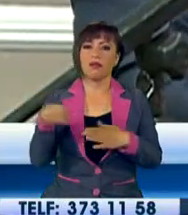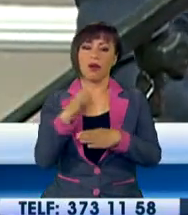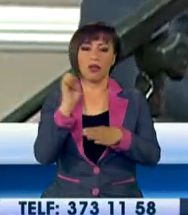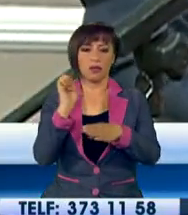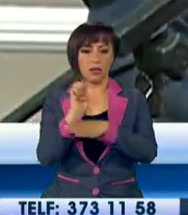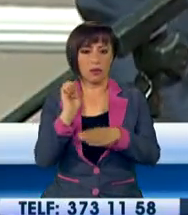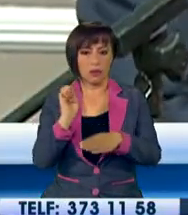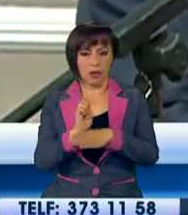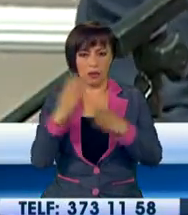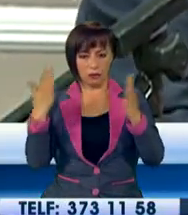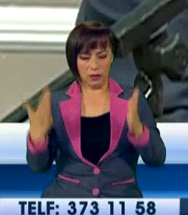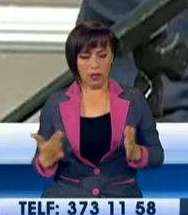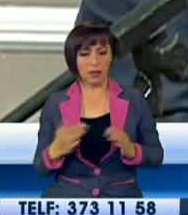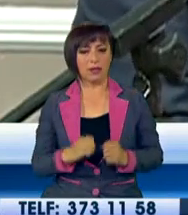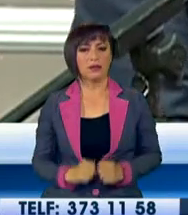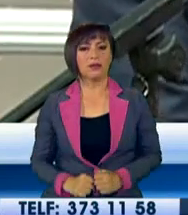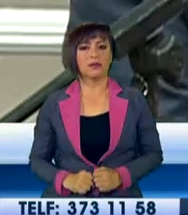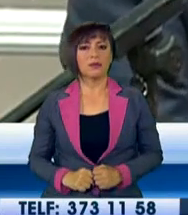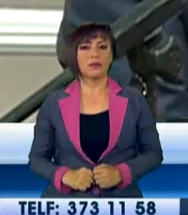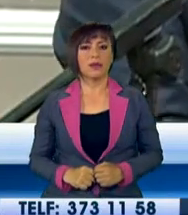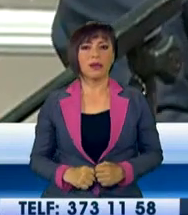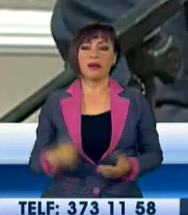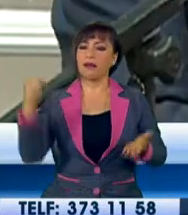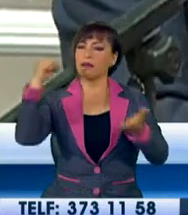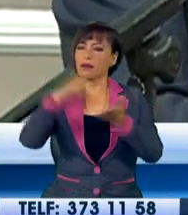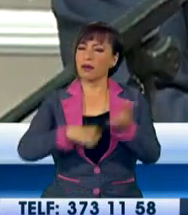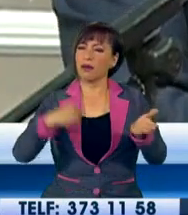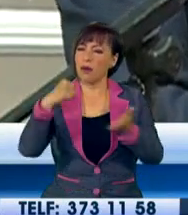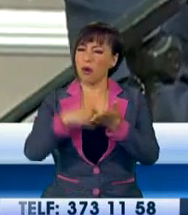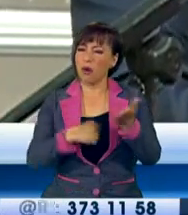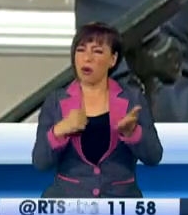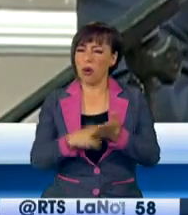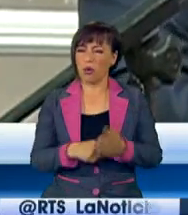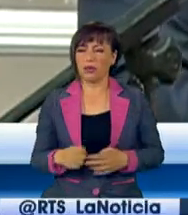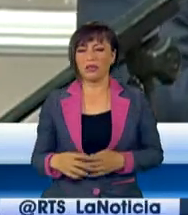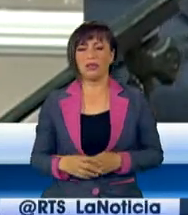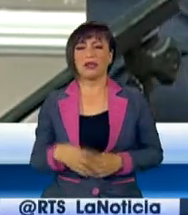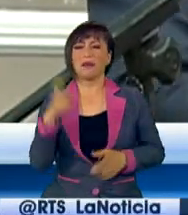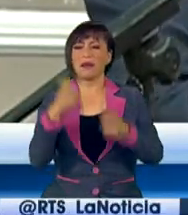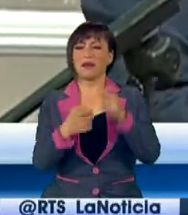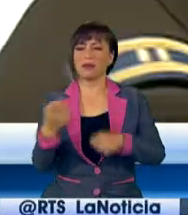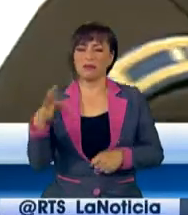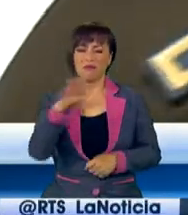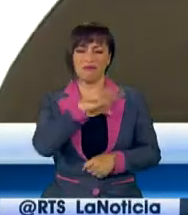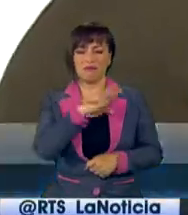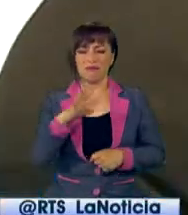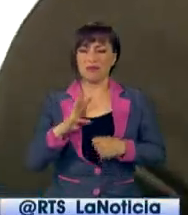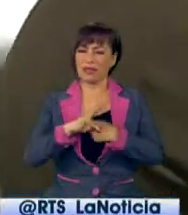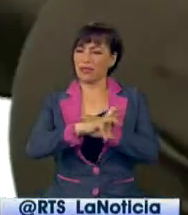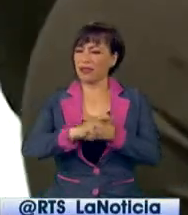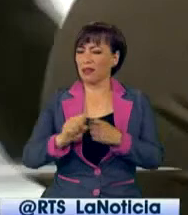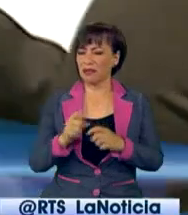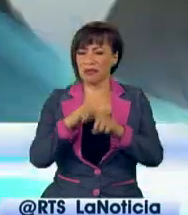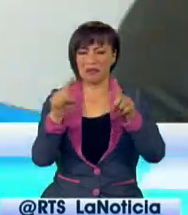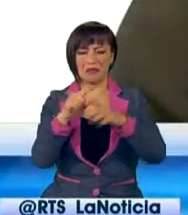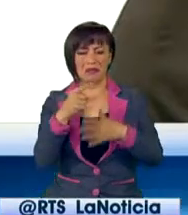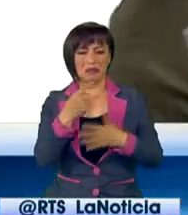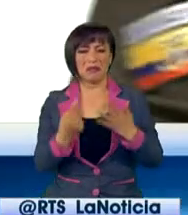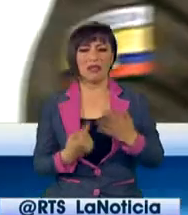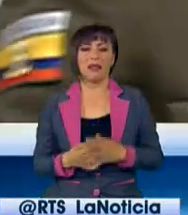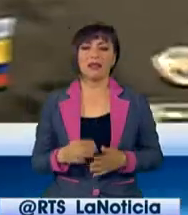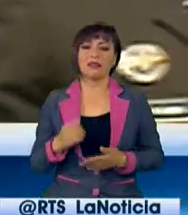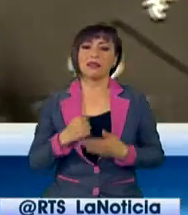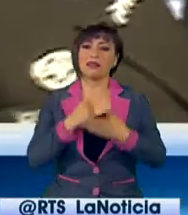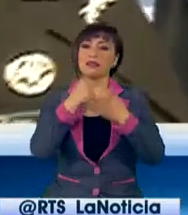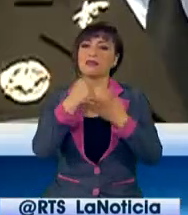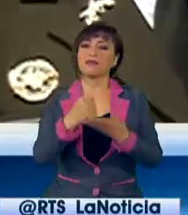a las ecuatorianas, para luchar contra el crimen organizado. Para el actual jefe de la unidad élite,